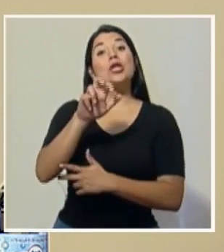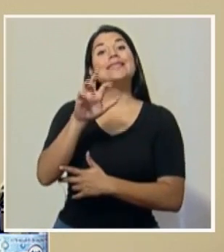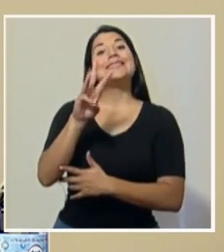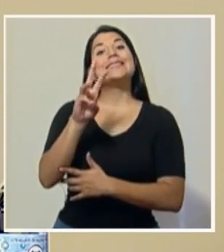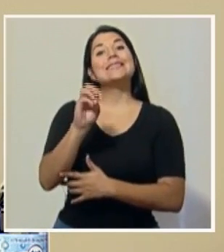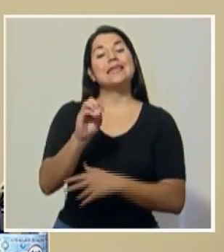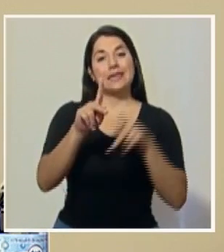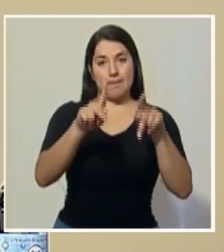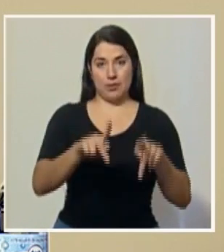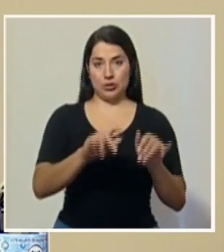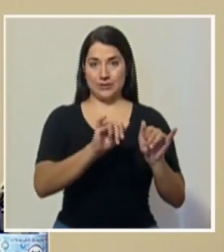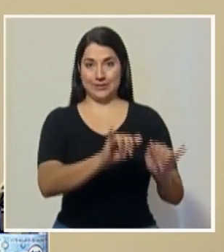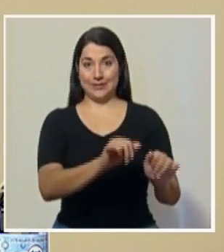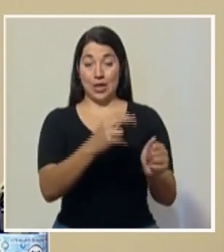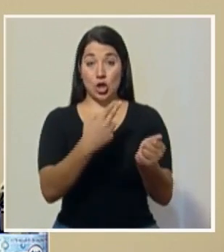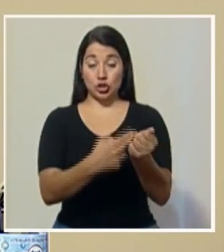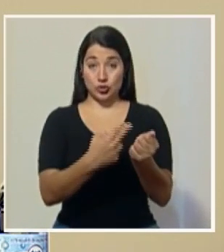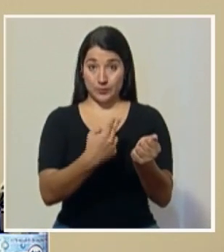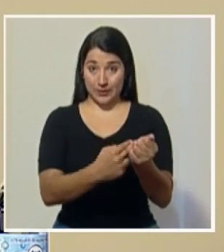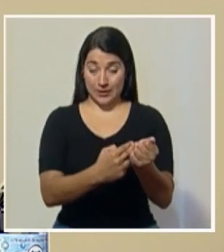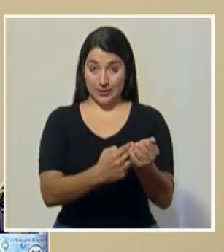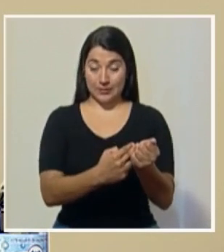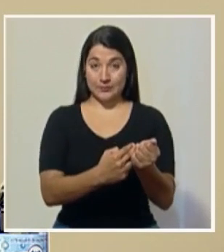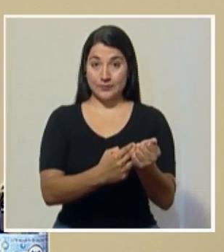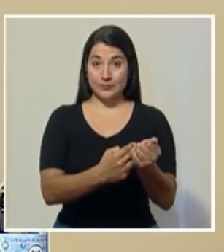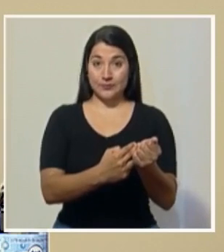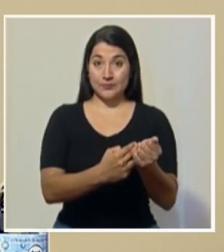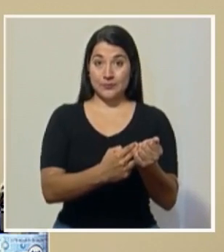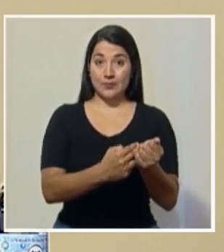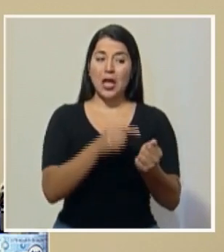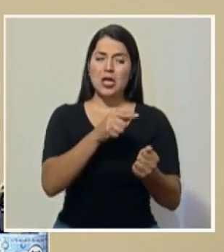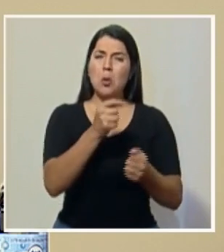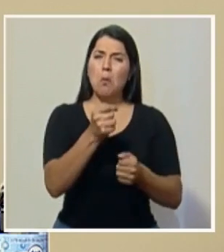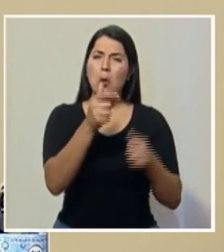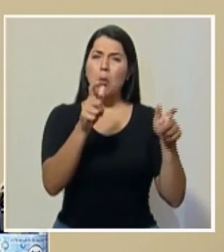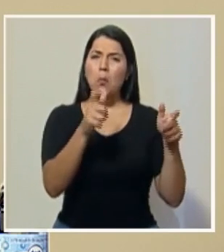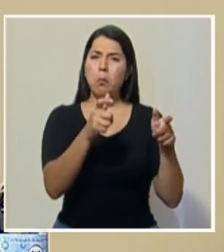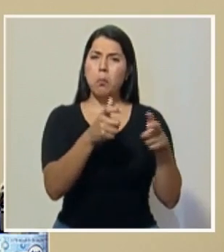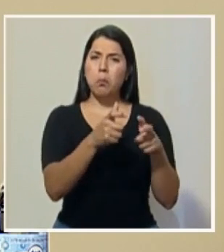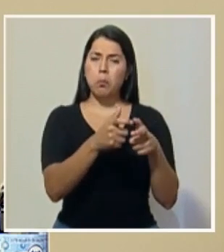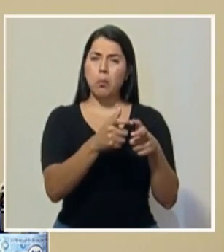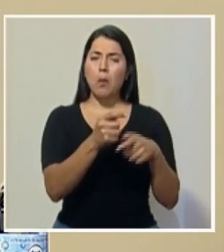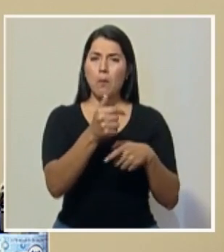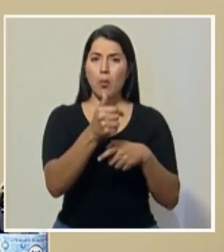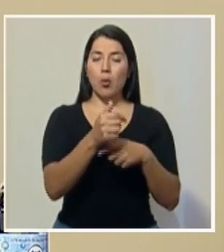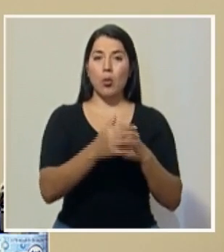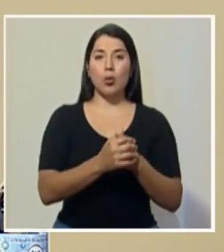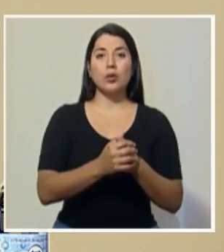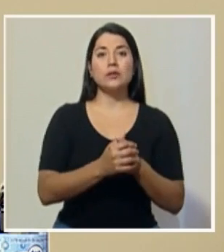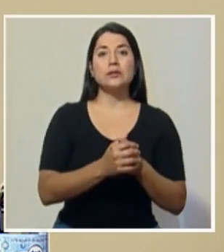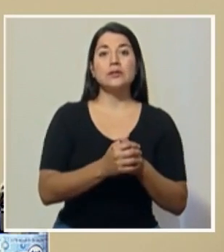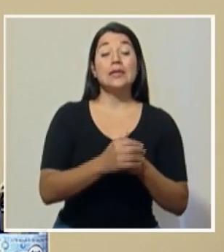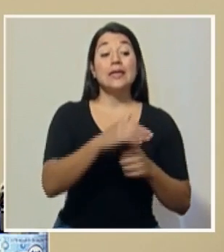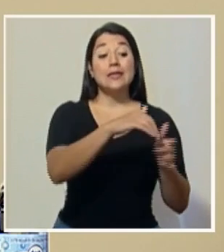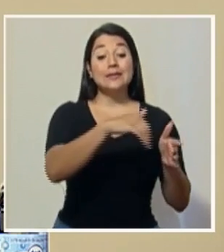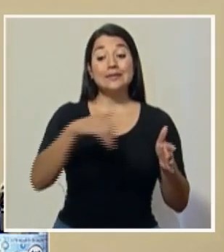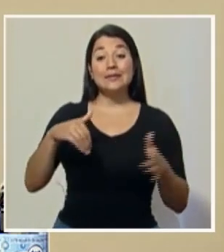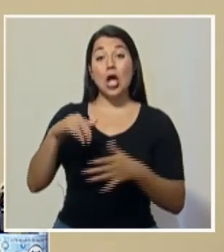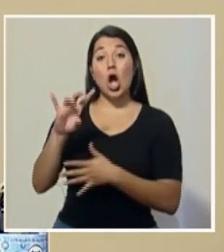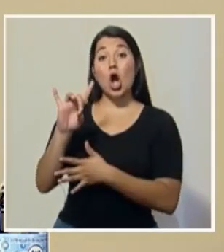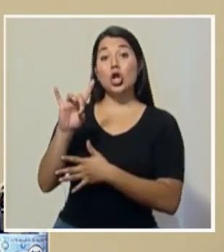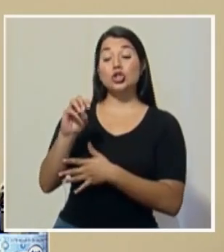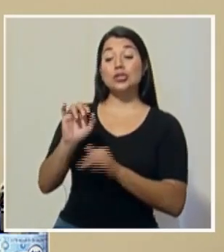360 personas se encuentran hospitalizadas. Ha ido disminuyendo un poco la cifra, con 80 de ellas también que están en